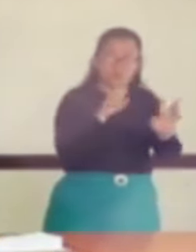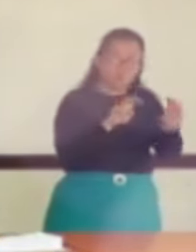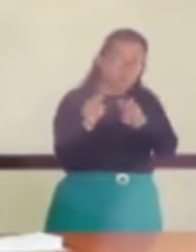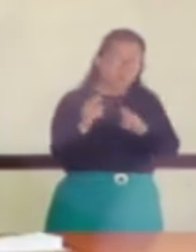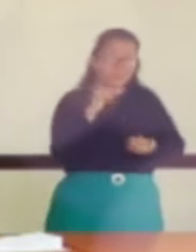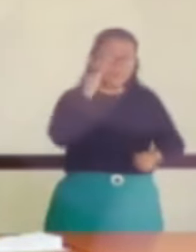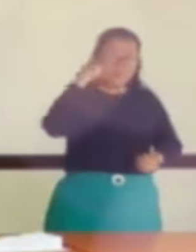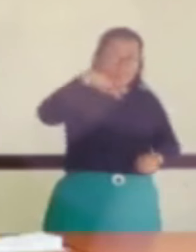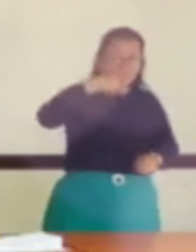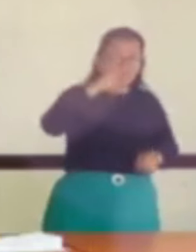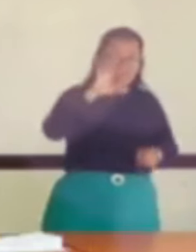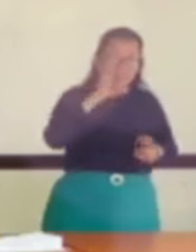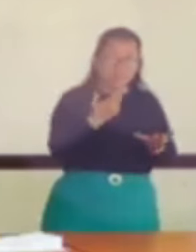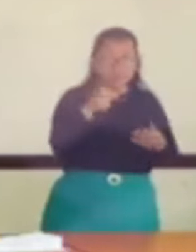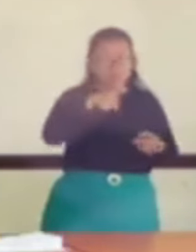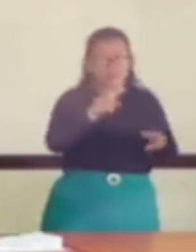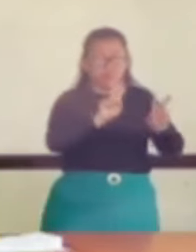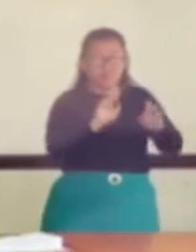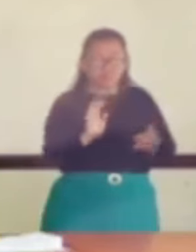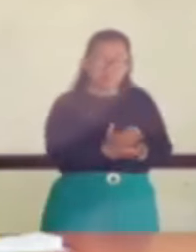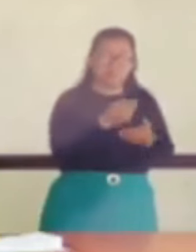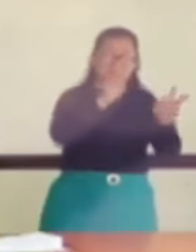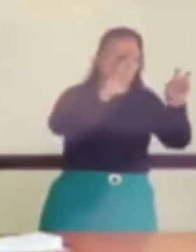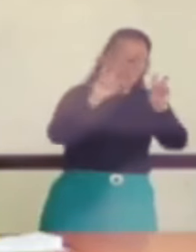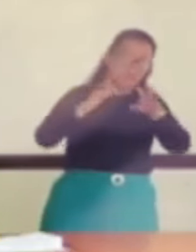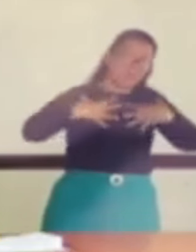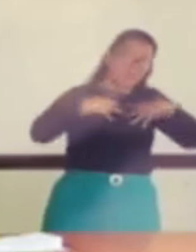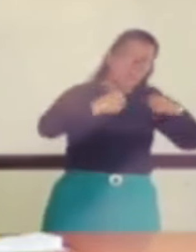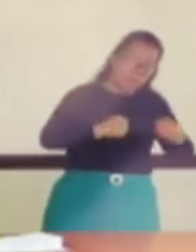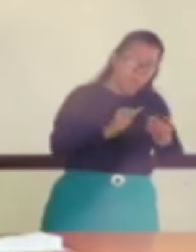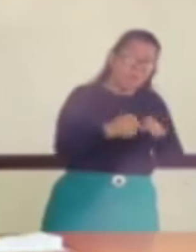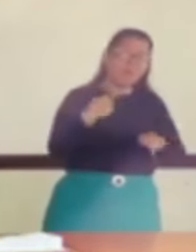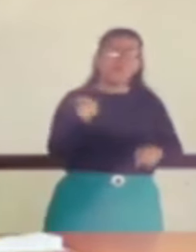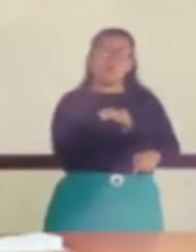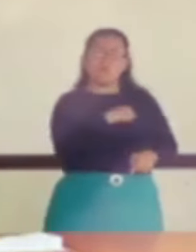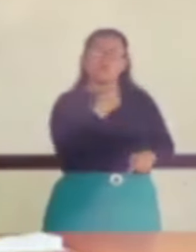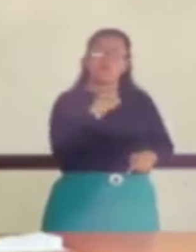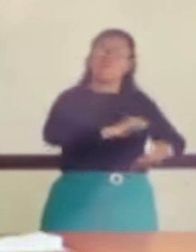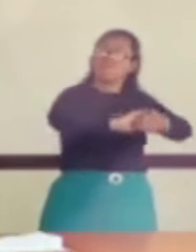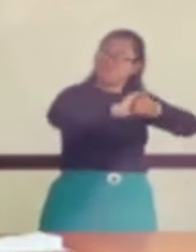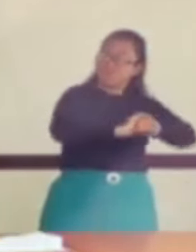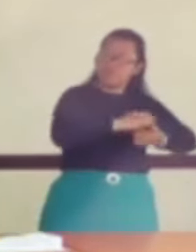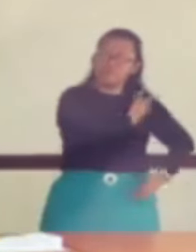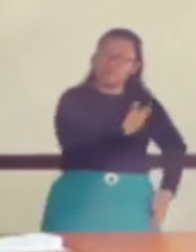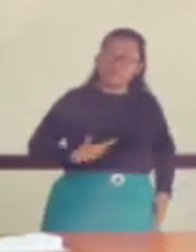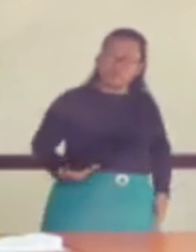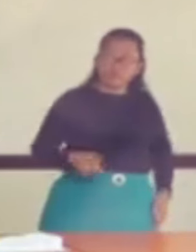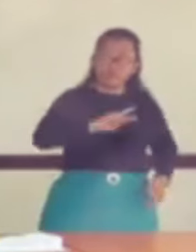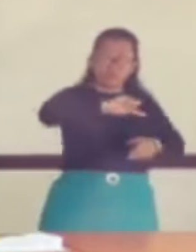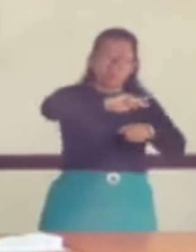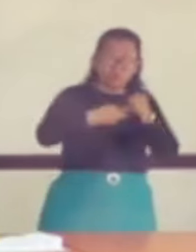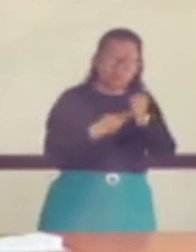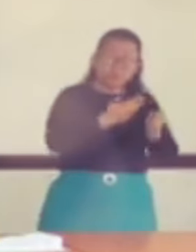caso vinculado con salud, y eso lo que nos tiene que evidenciar es ese compromiso del presidente, la vicepresidenta, en combatir